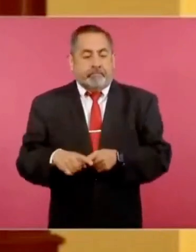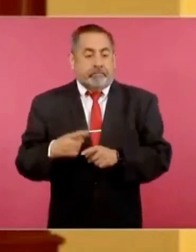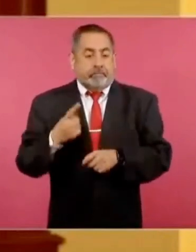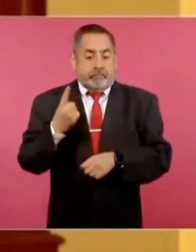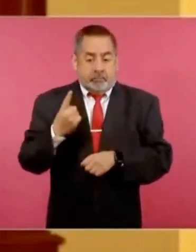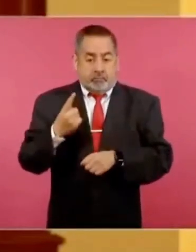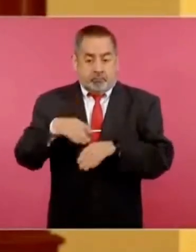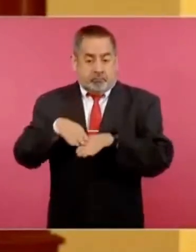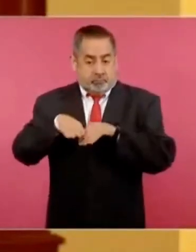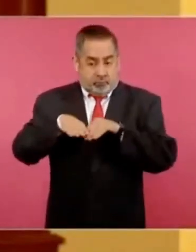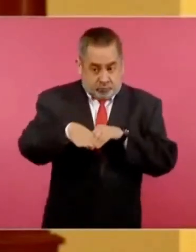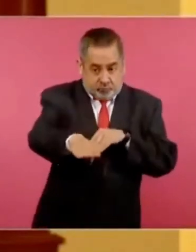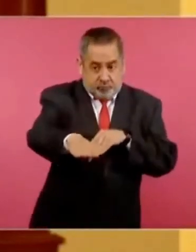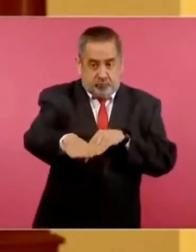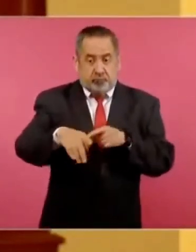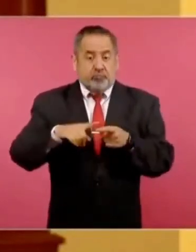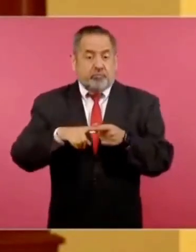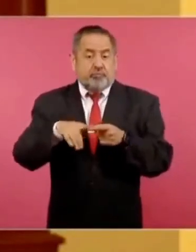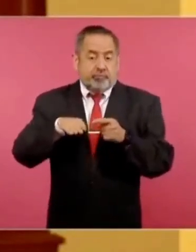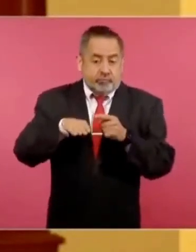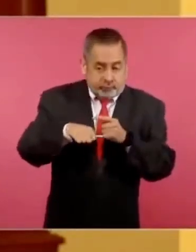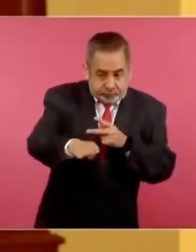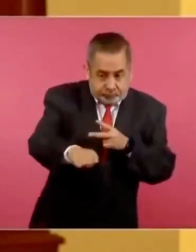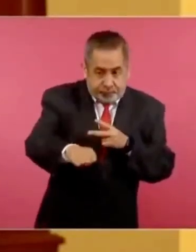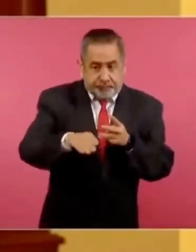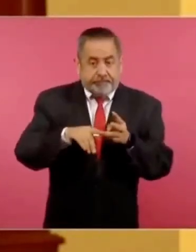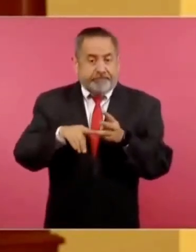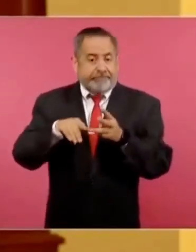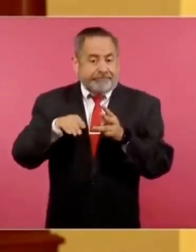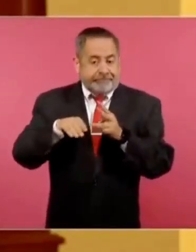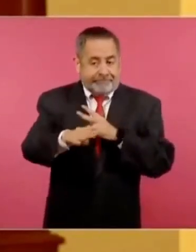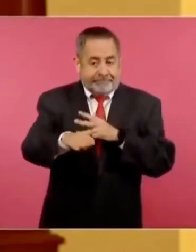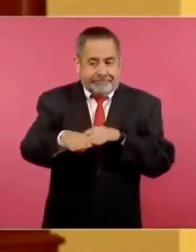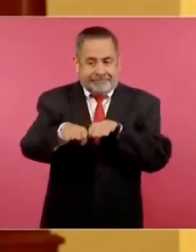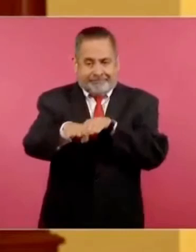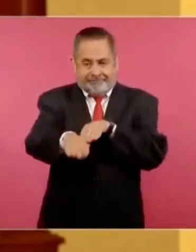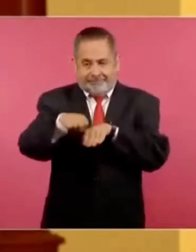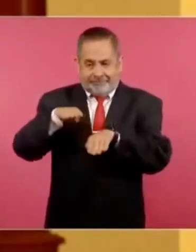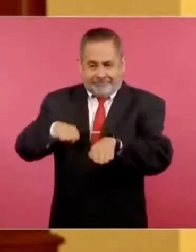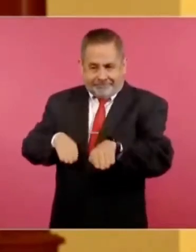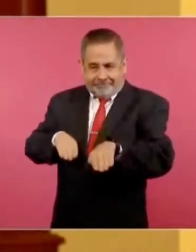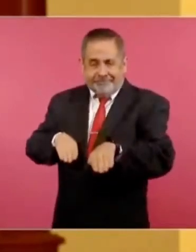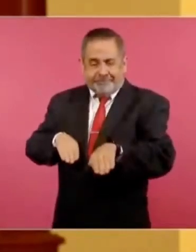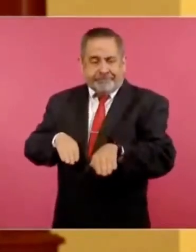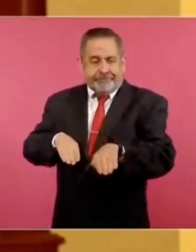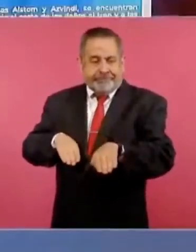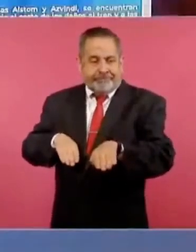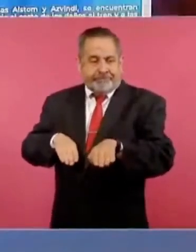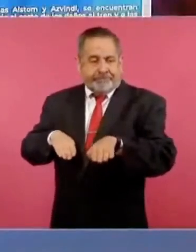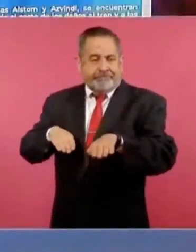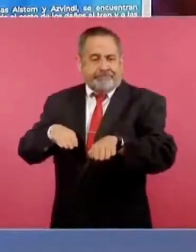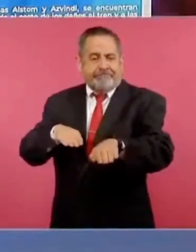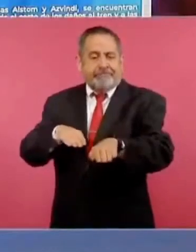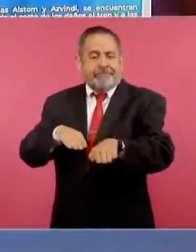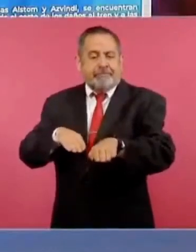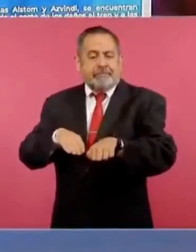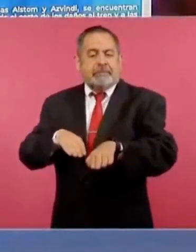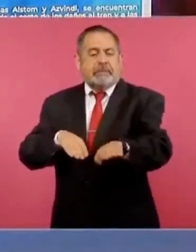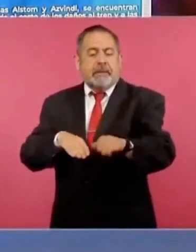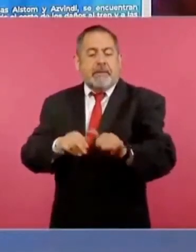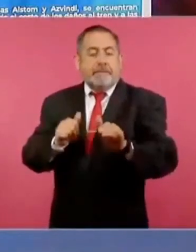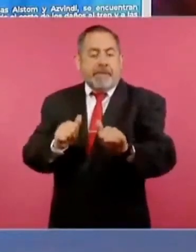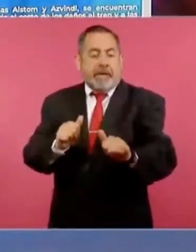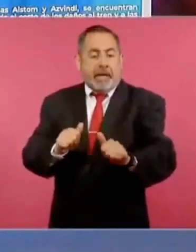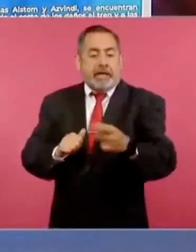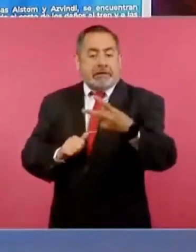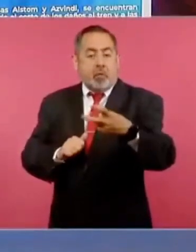trenes el último es el que el que eh toma de de manera incorrecta esta esta